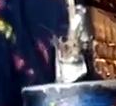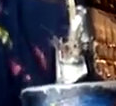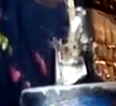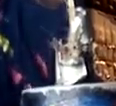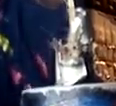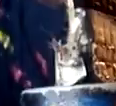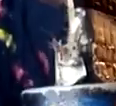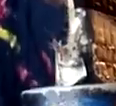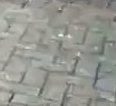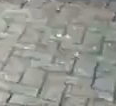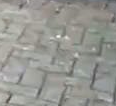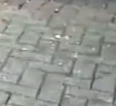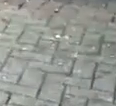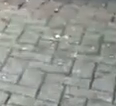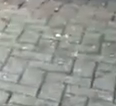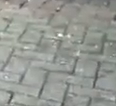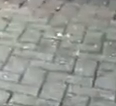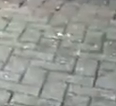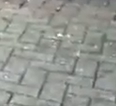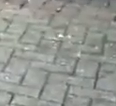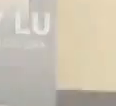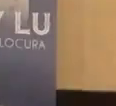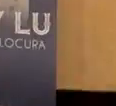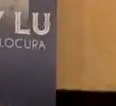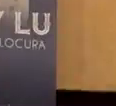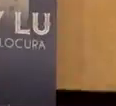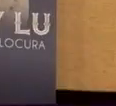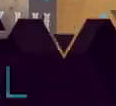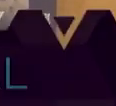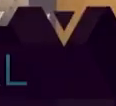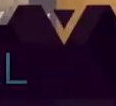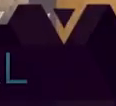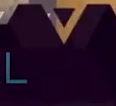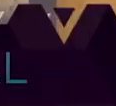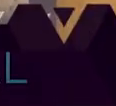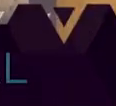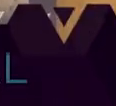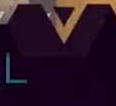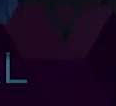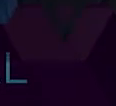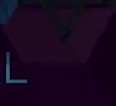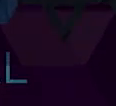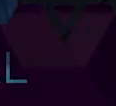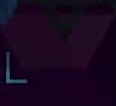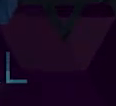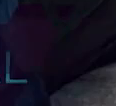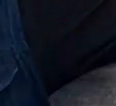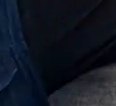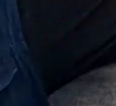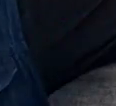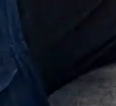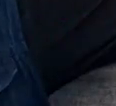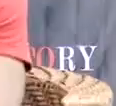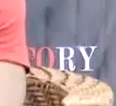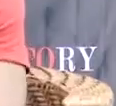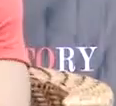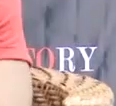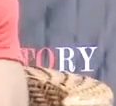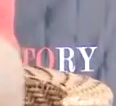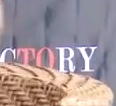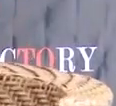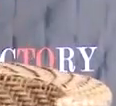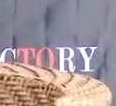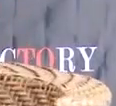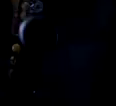20 minutos que toqué en la calle, hice como 30 rojos. Hola amigos de Instinto, soy Fanny Lu y este es mi nuevo video. Mi música es de ánimo y de motivación.